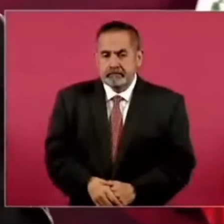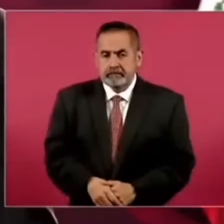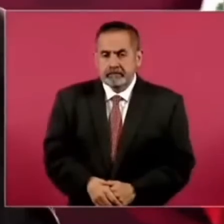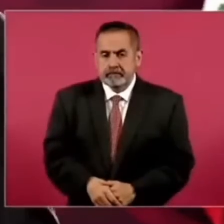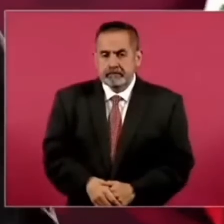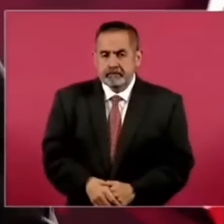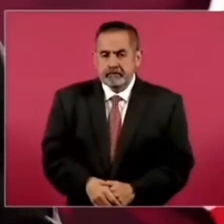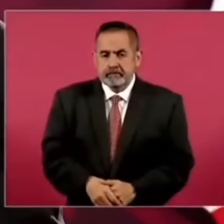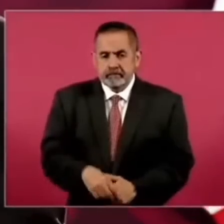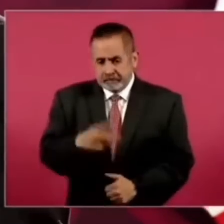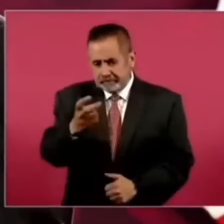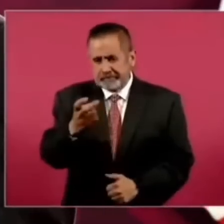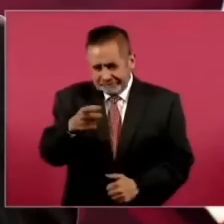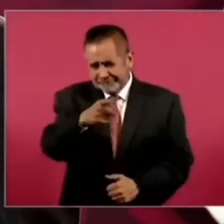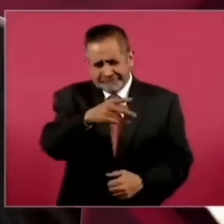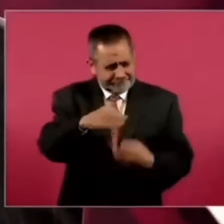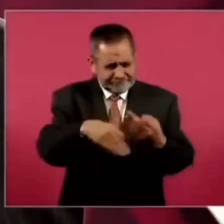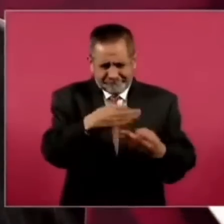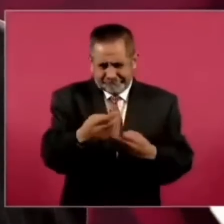Sí, para todo eso.